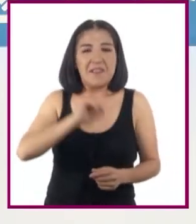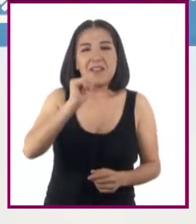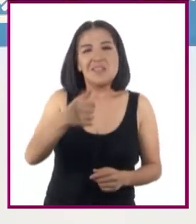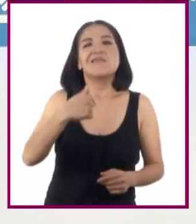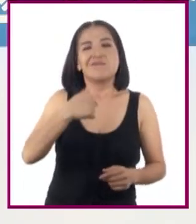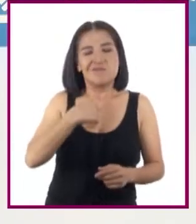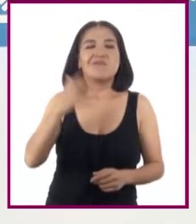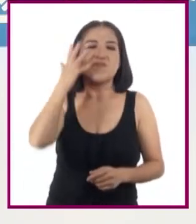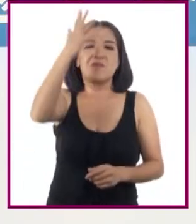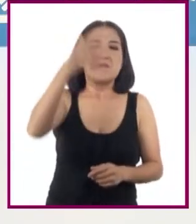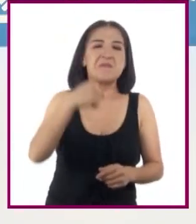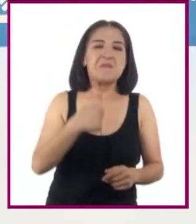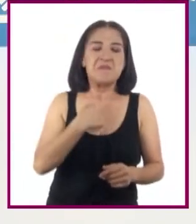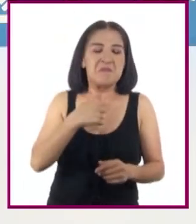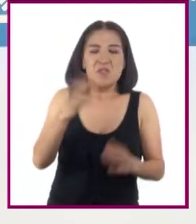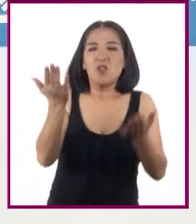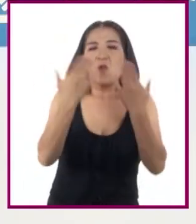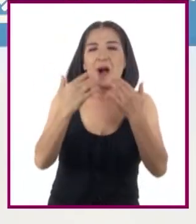con poca claridad.